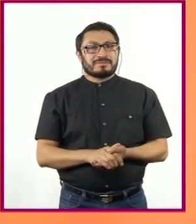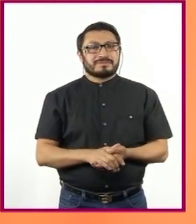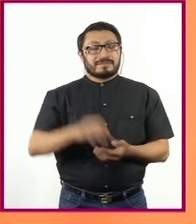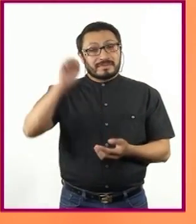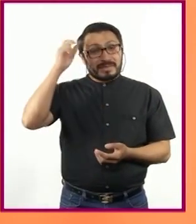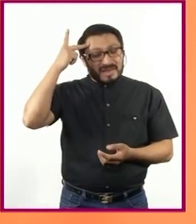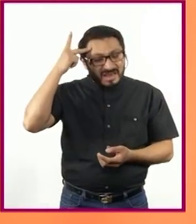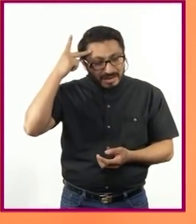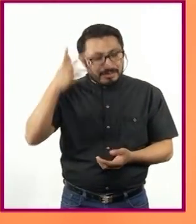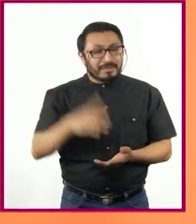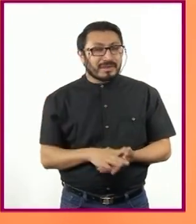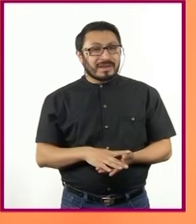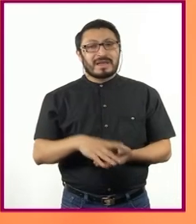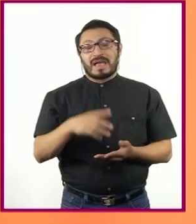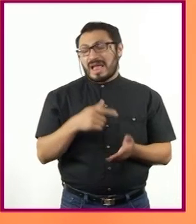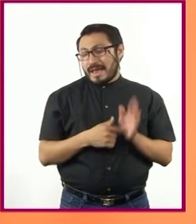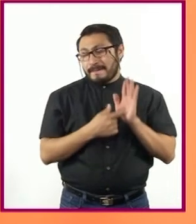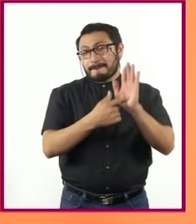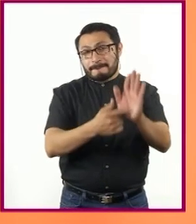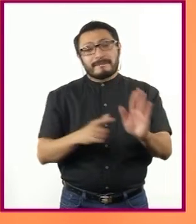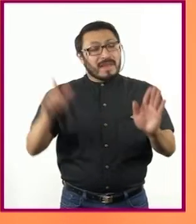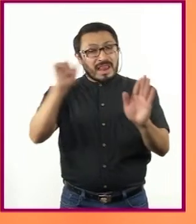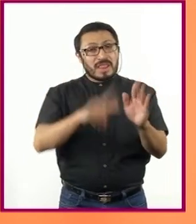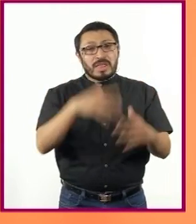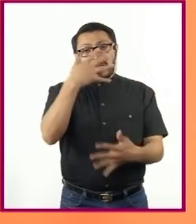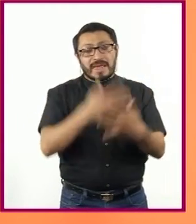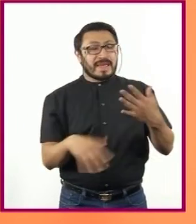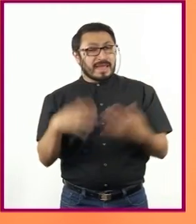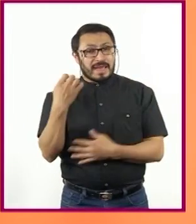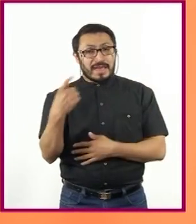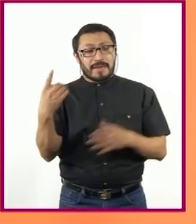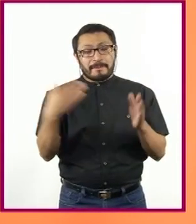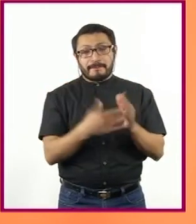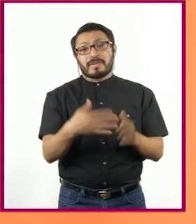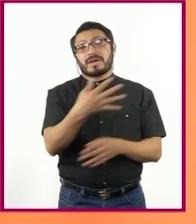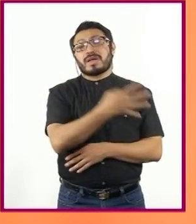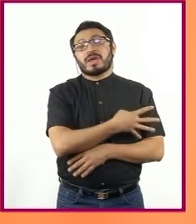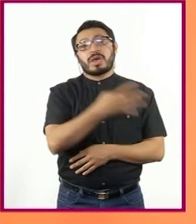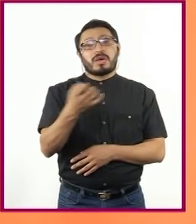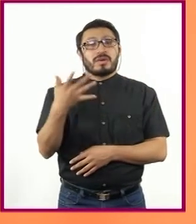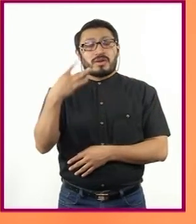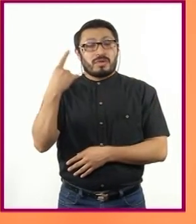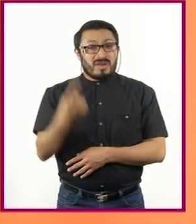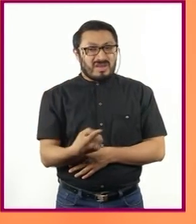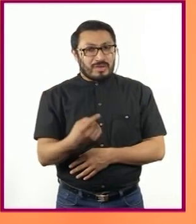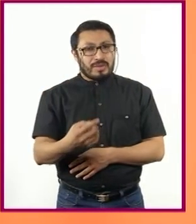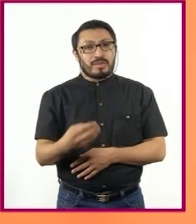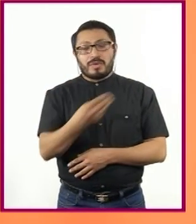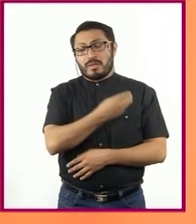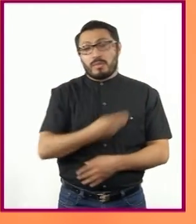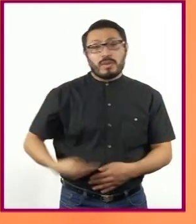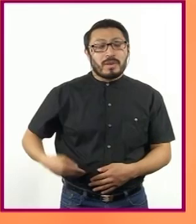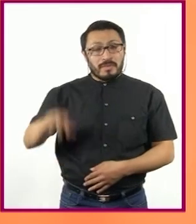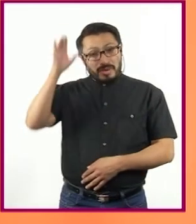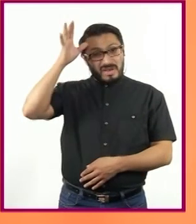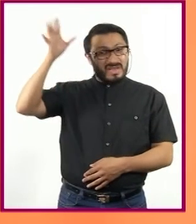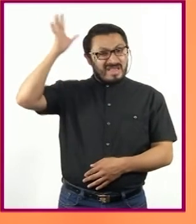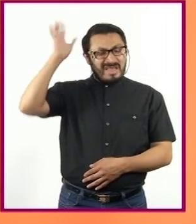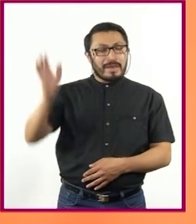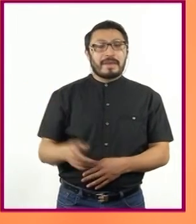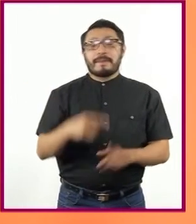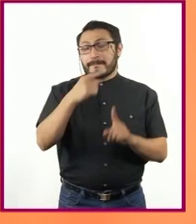Luis Potosí presentó el lunes 15 de enero de 1951 en el municipio de Moctezuma